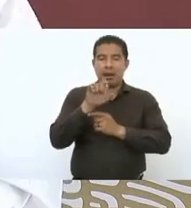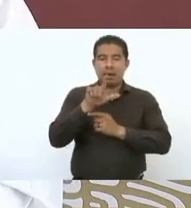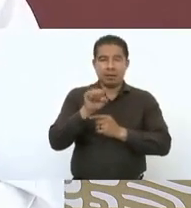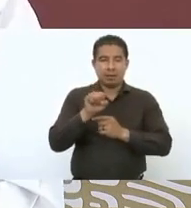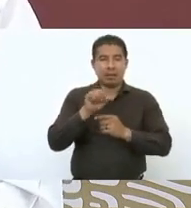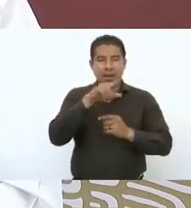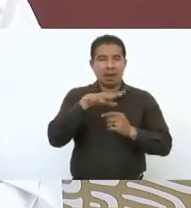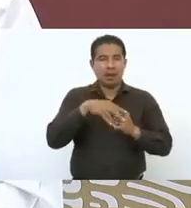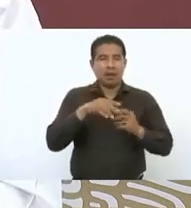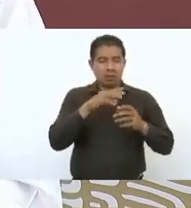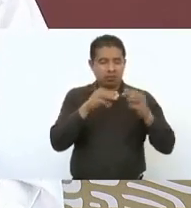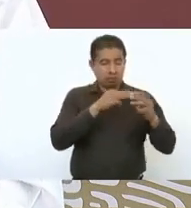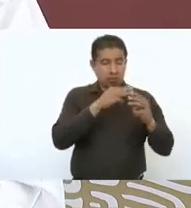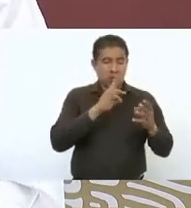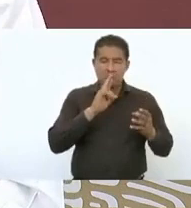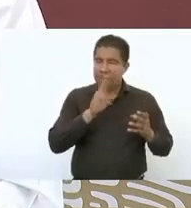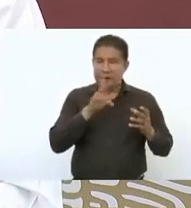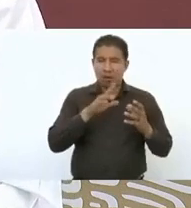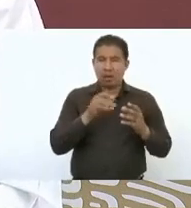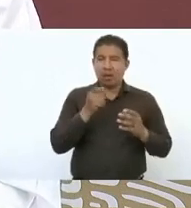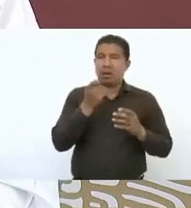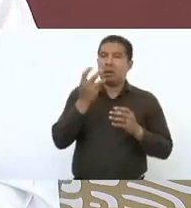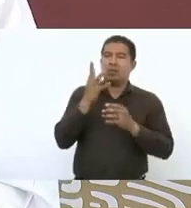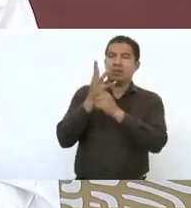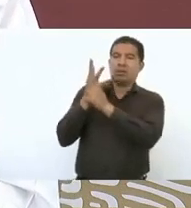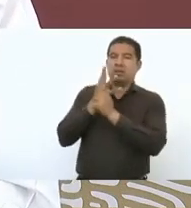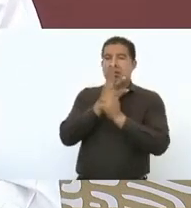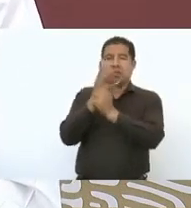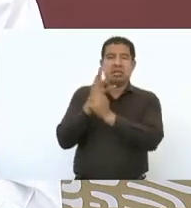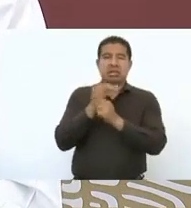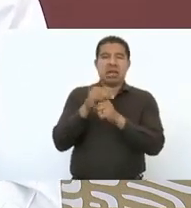del mundo, aunque no les guste a los conservadores.